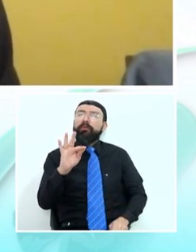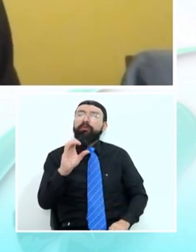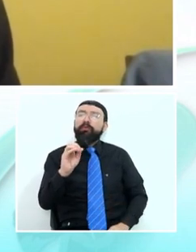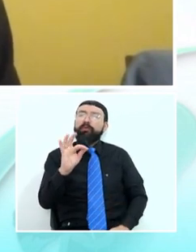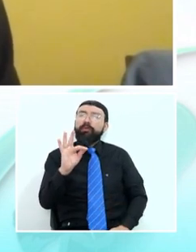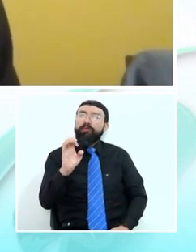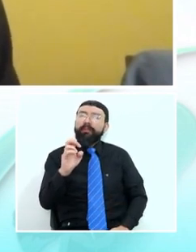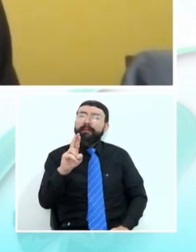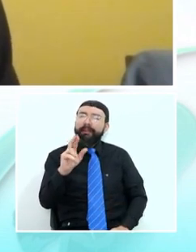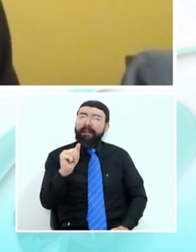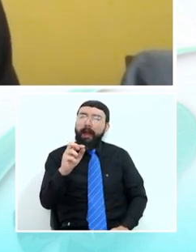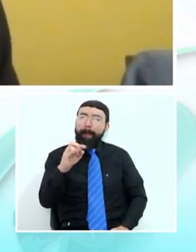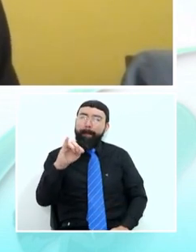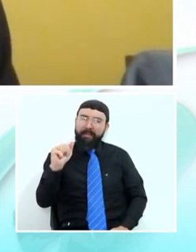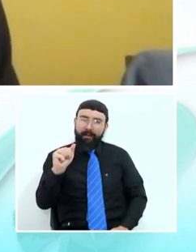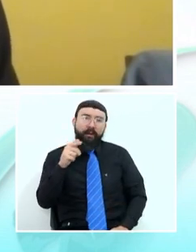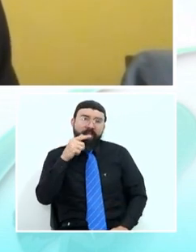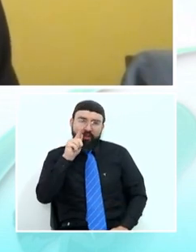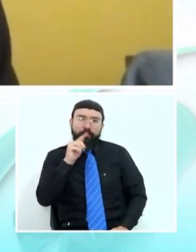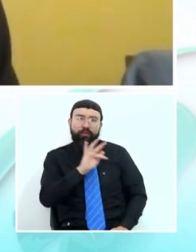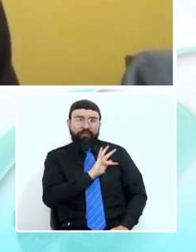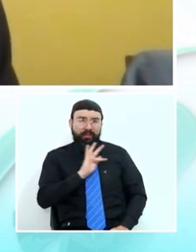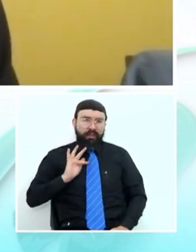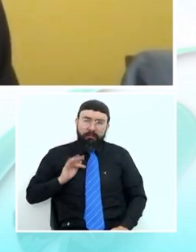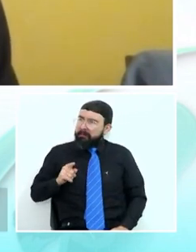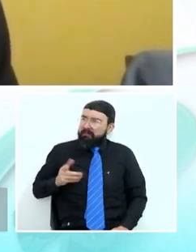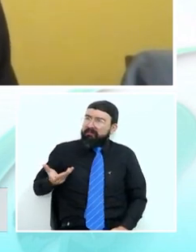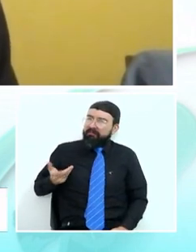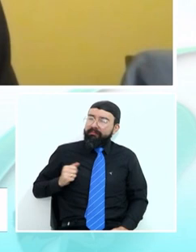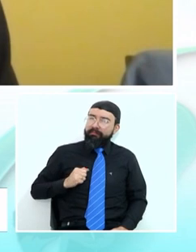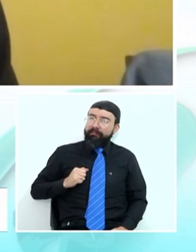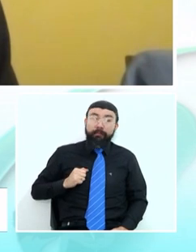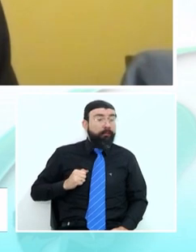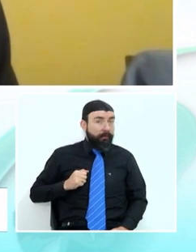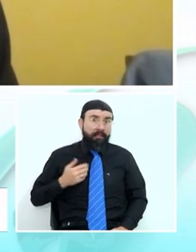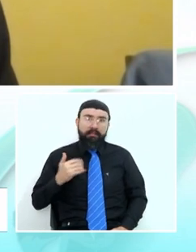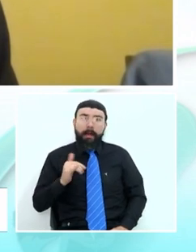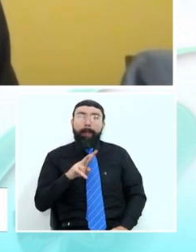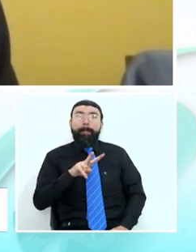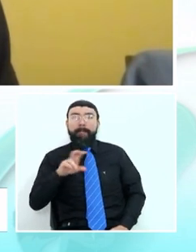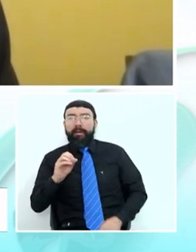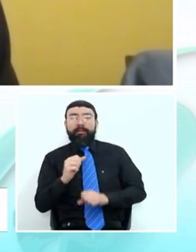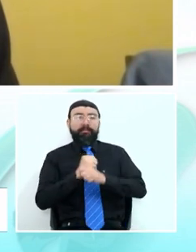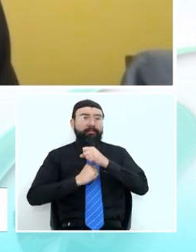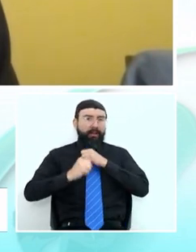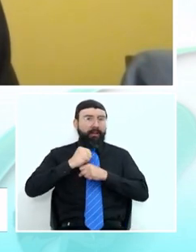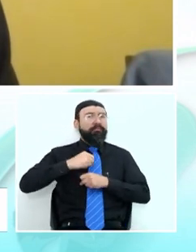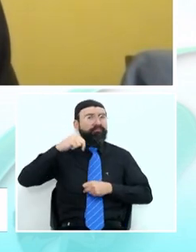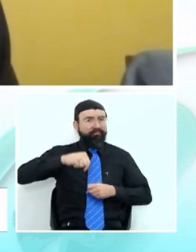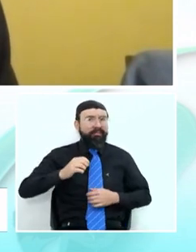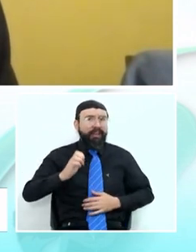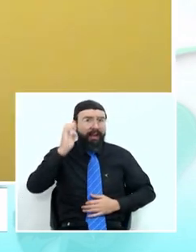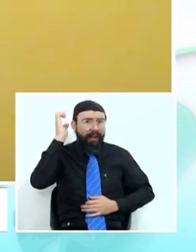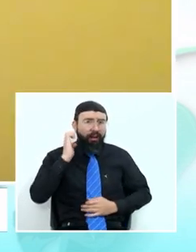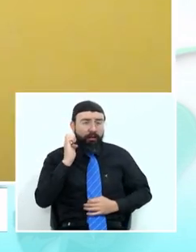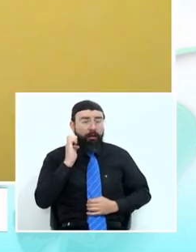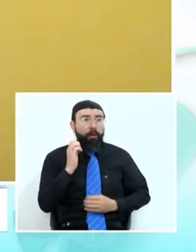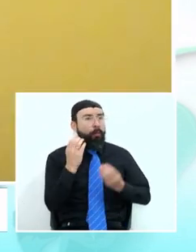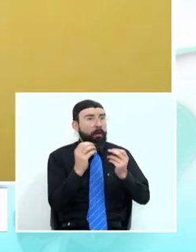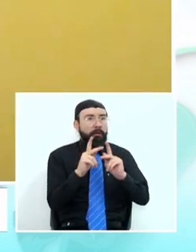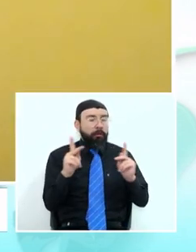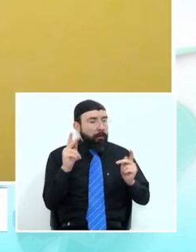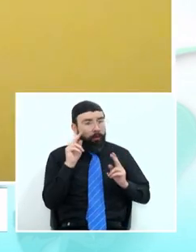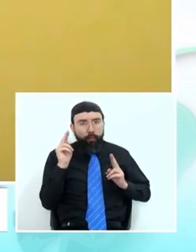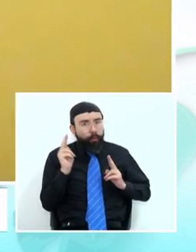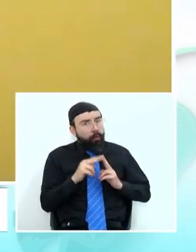Sí, ciertamente, ya llevamos 20 años aquí en Europa y mucha gente no nos conoce. Bueno,